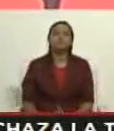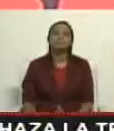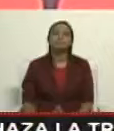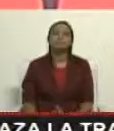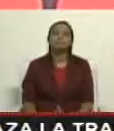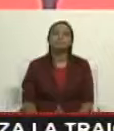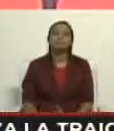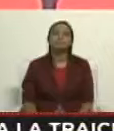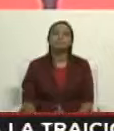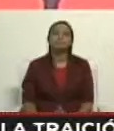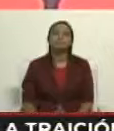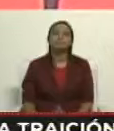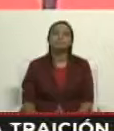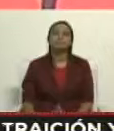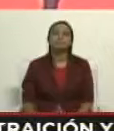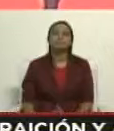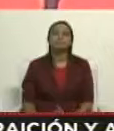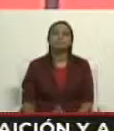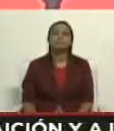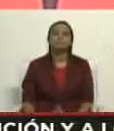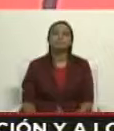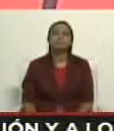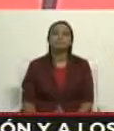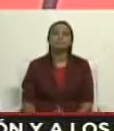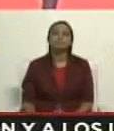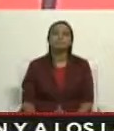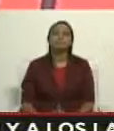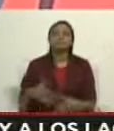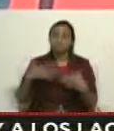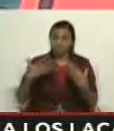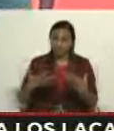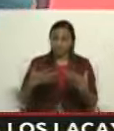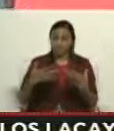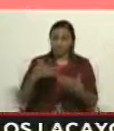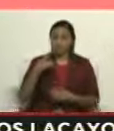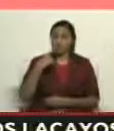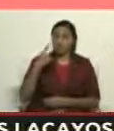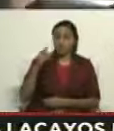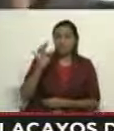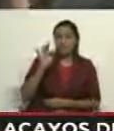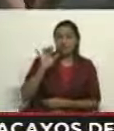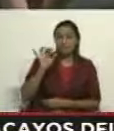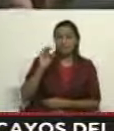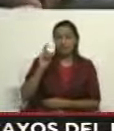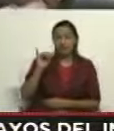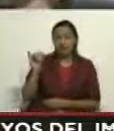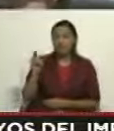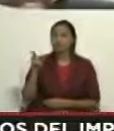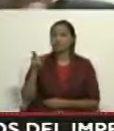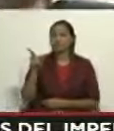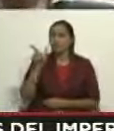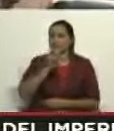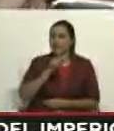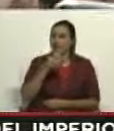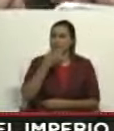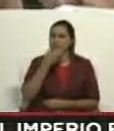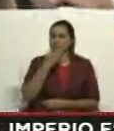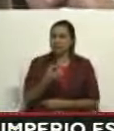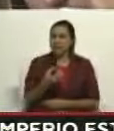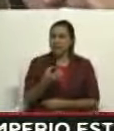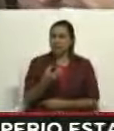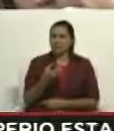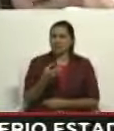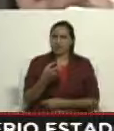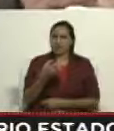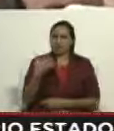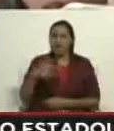había, como dice Freddy, ¿verdad?, que desde el mes de diciembre había algo en el ambiente,